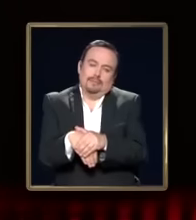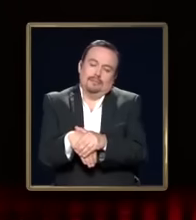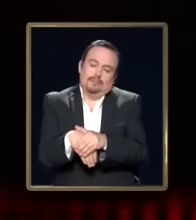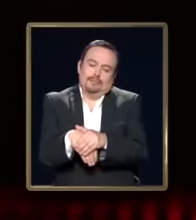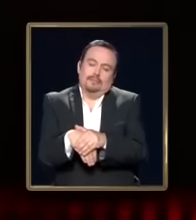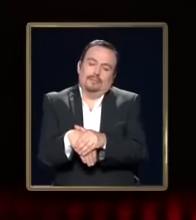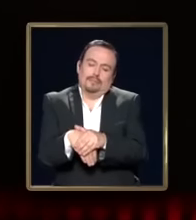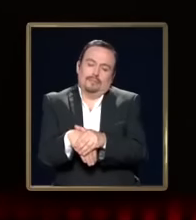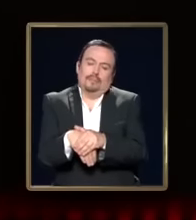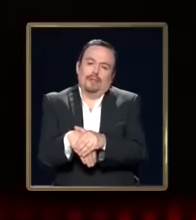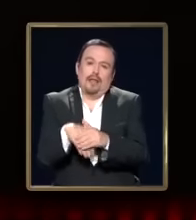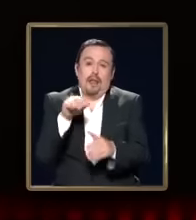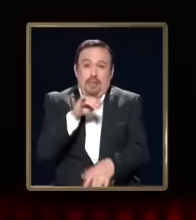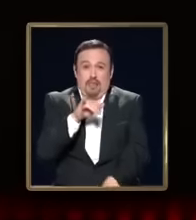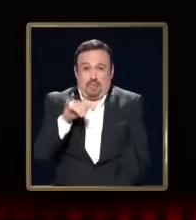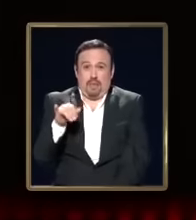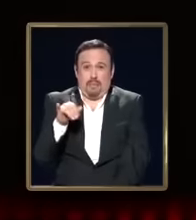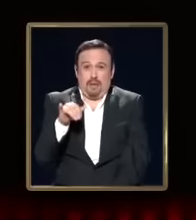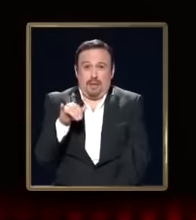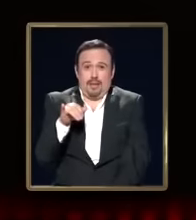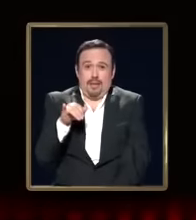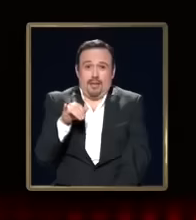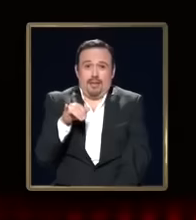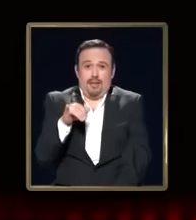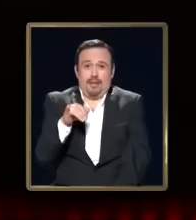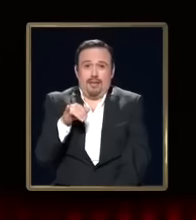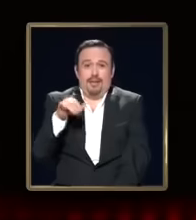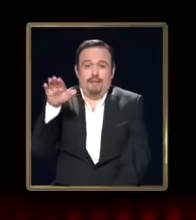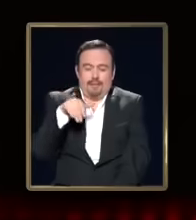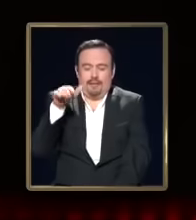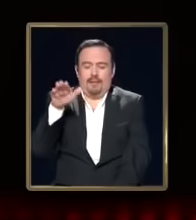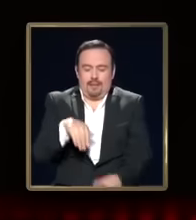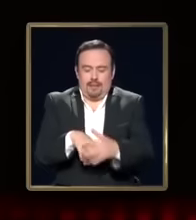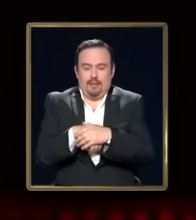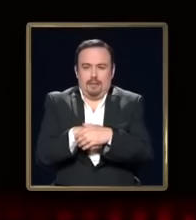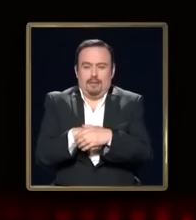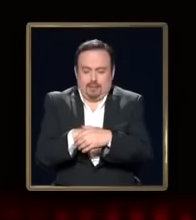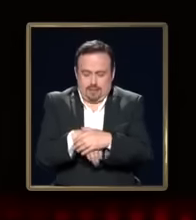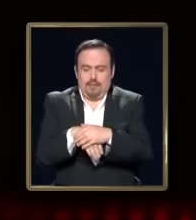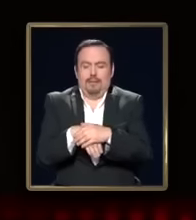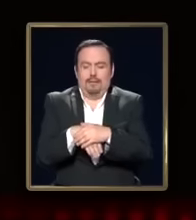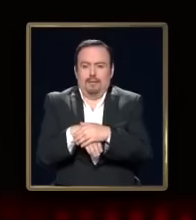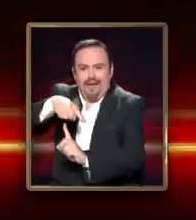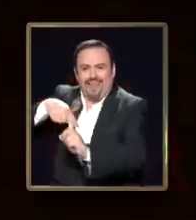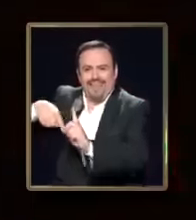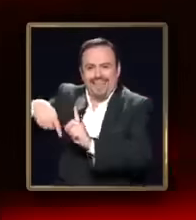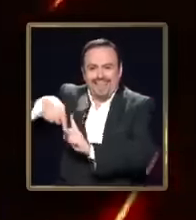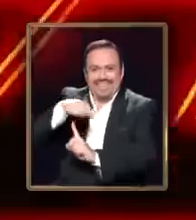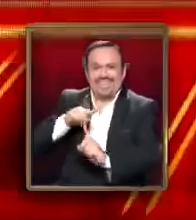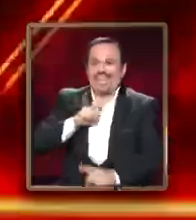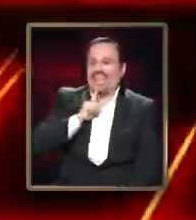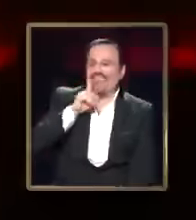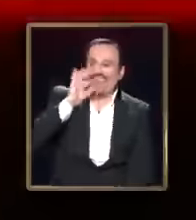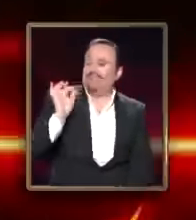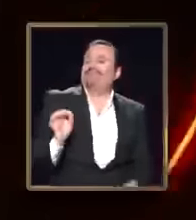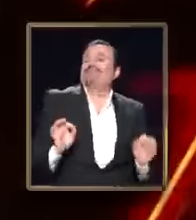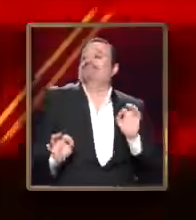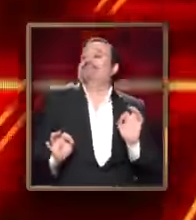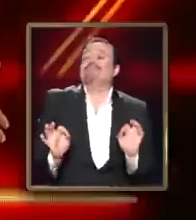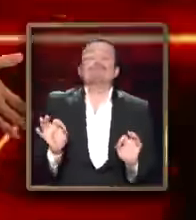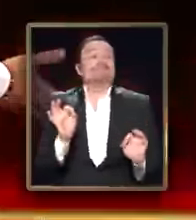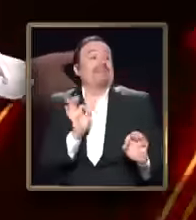familiar. Pero mira, yo creo que nadie se cayó de la silla riéndose, pero fue un buen número de humor, realmente tuvo grandes momentos. Y por otro lado, yo creo que